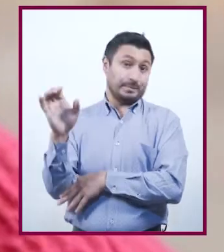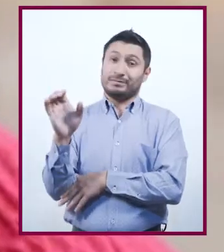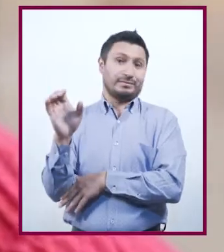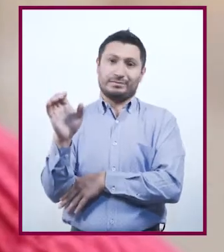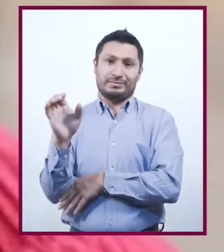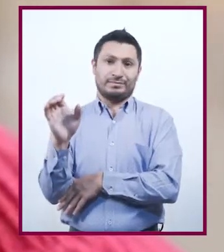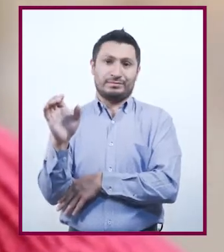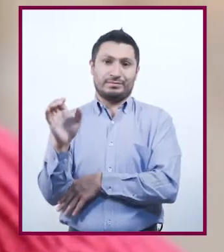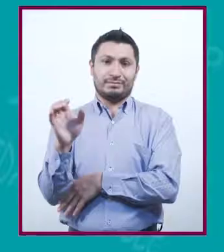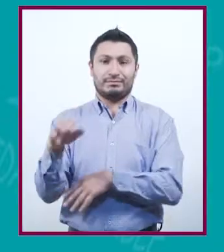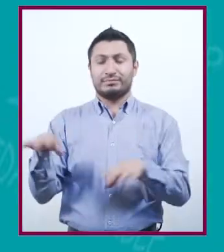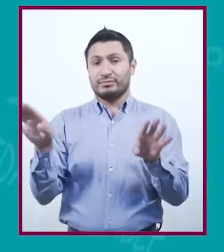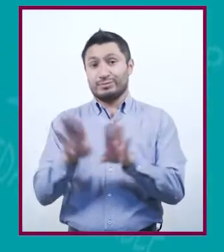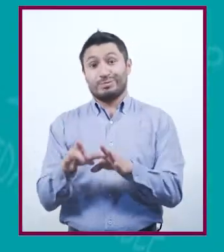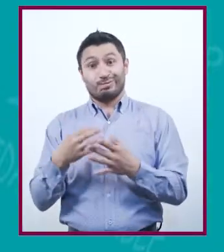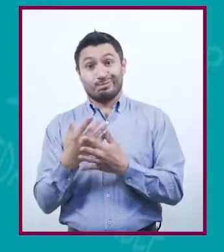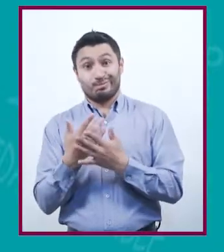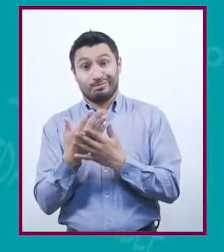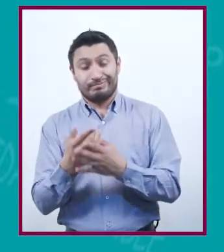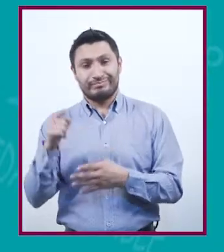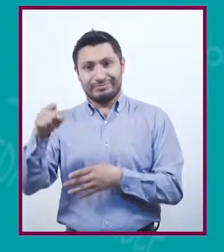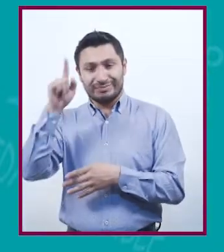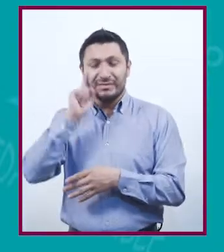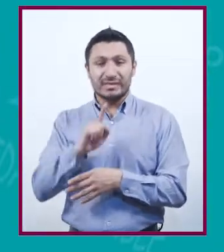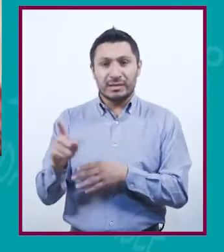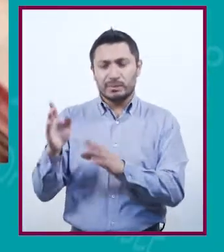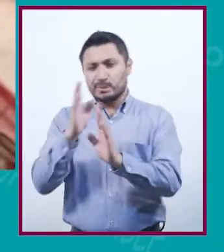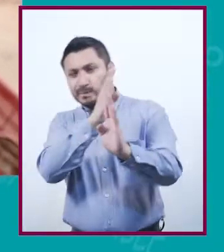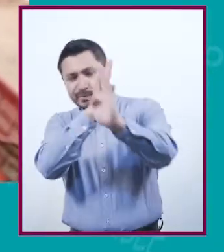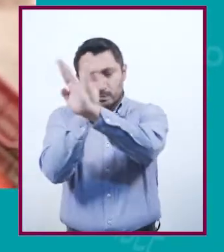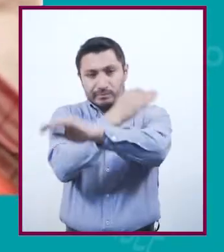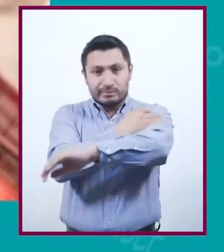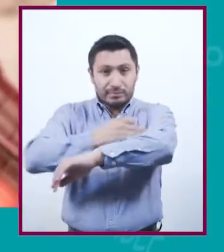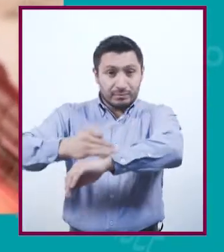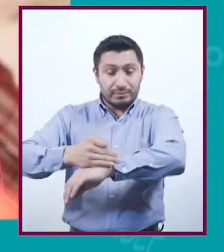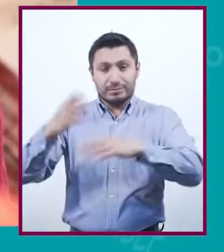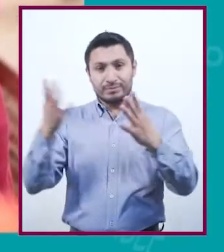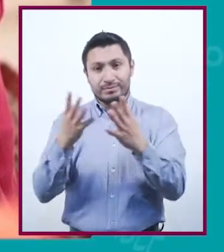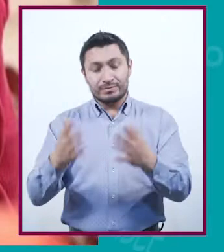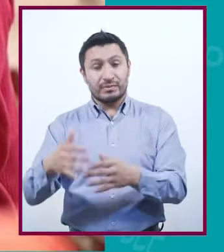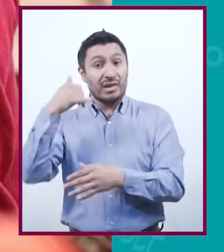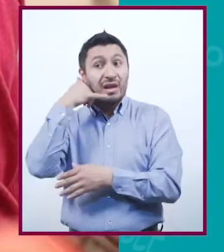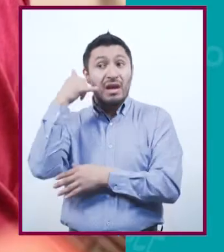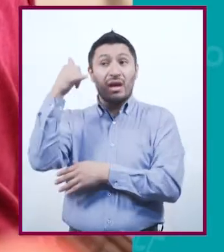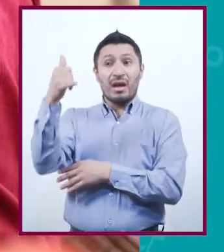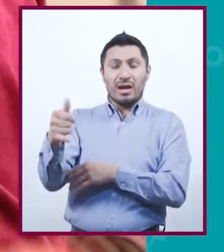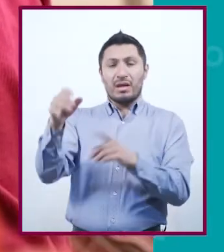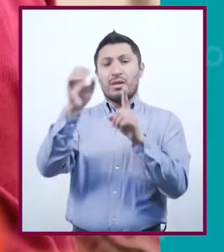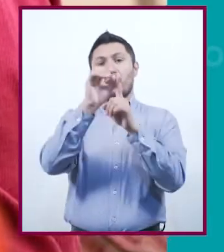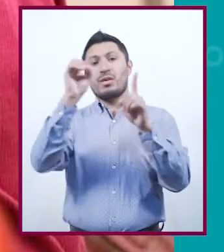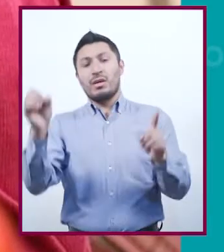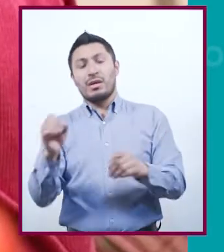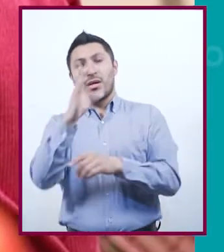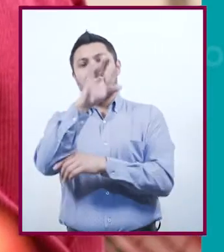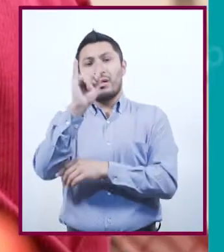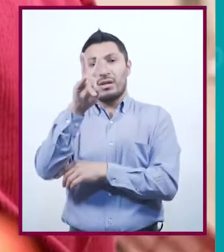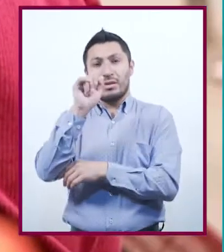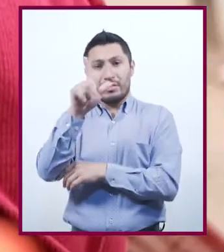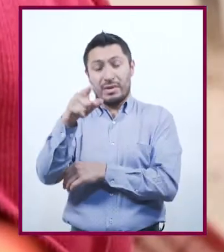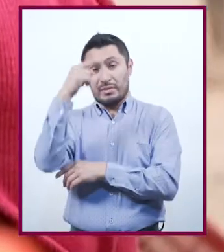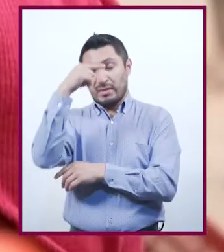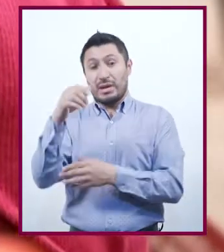cierto, no conocía. En un arranque de desesperación, Mónica se escondió de su familia y realizó una llamada a